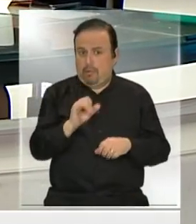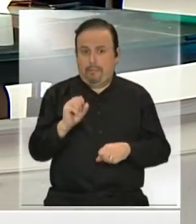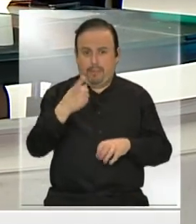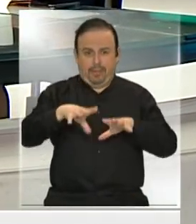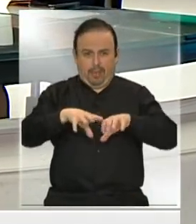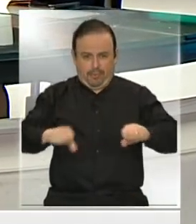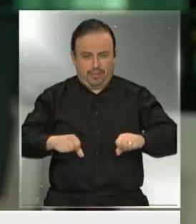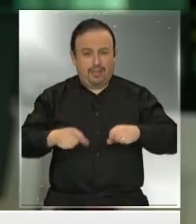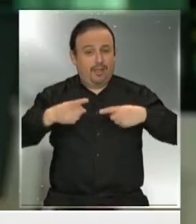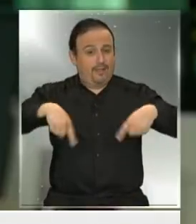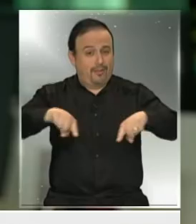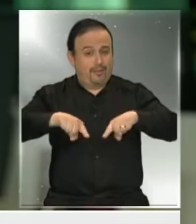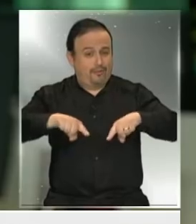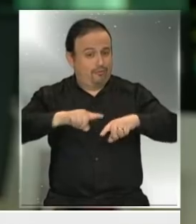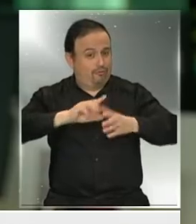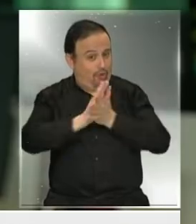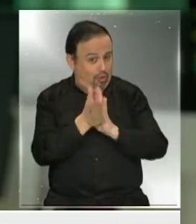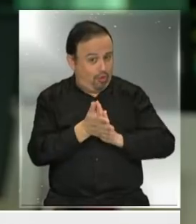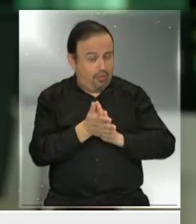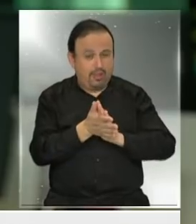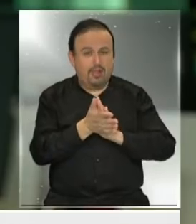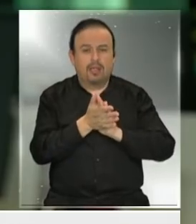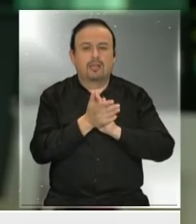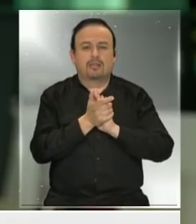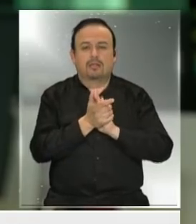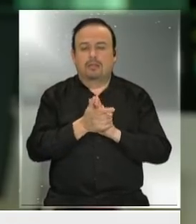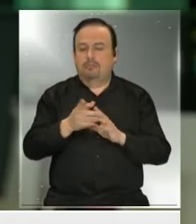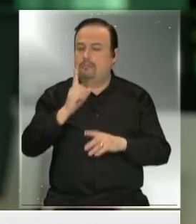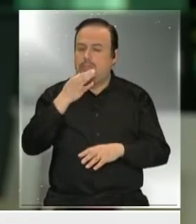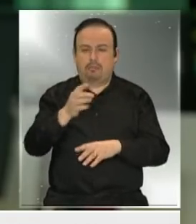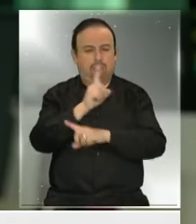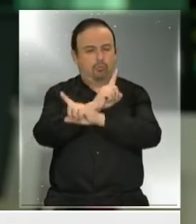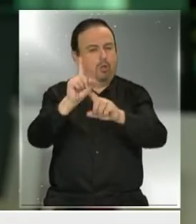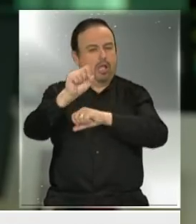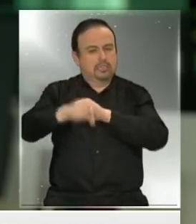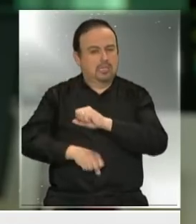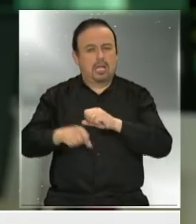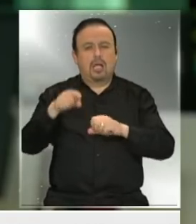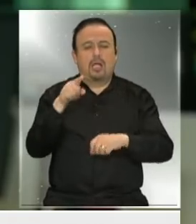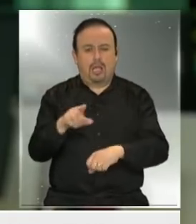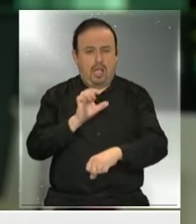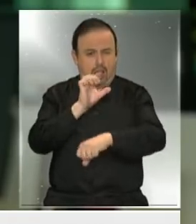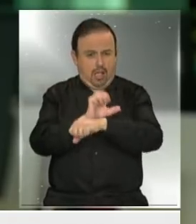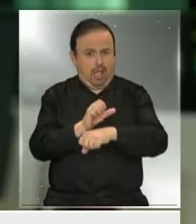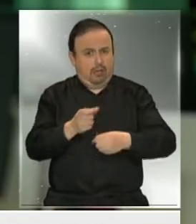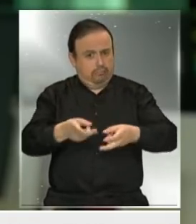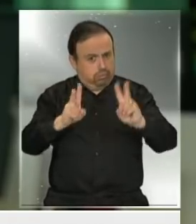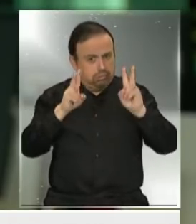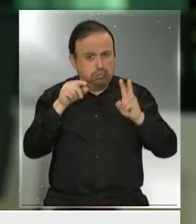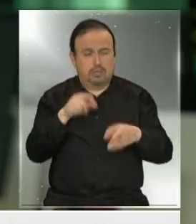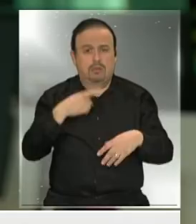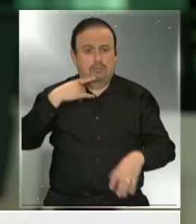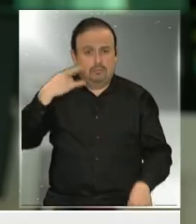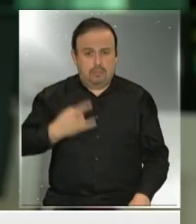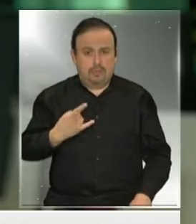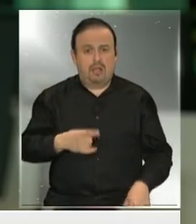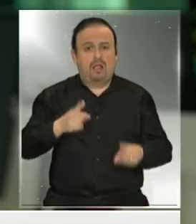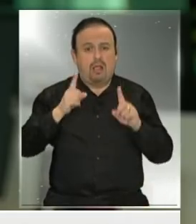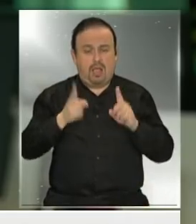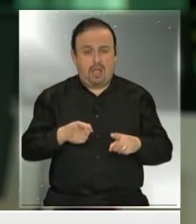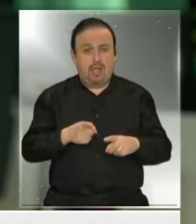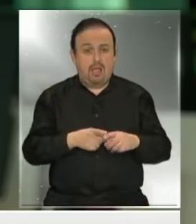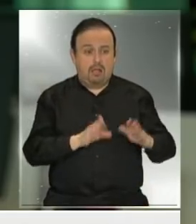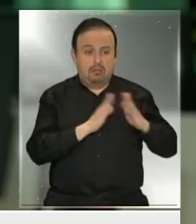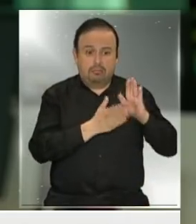acuerdo todos condenen la violencia y digan que se haya estado en estado de emergencia y hay